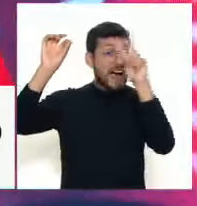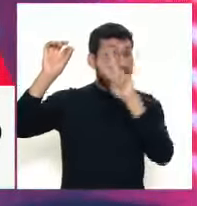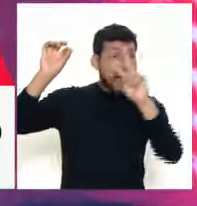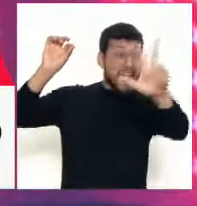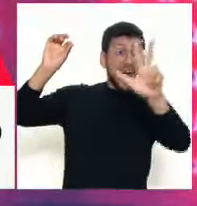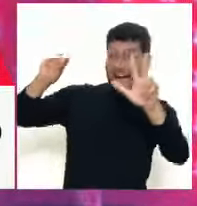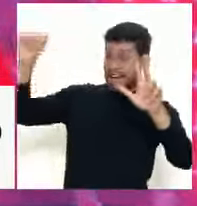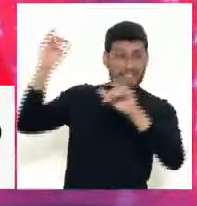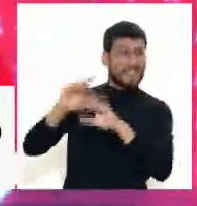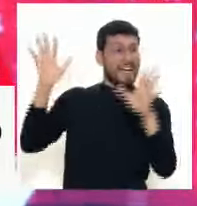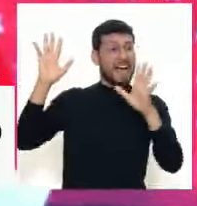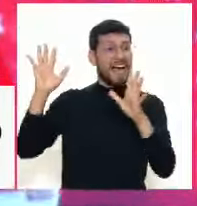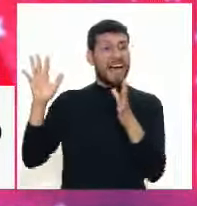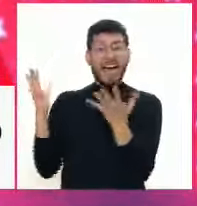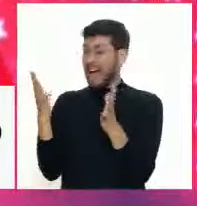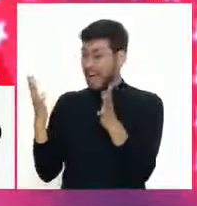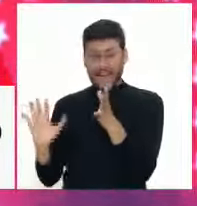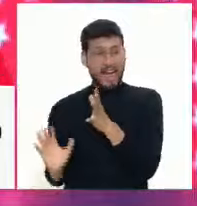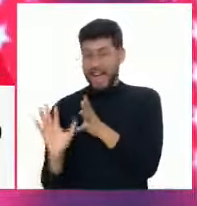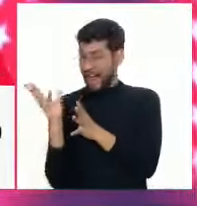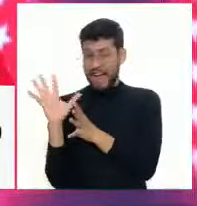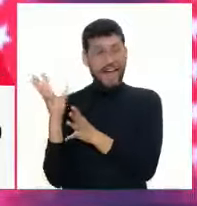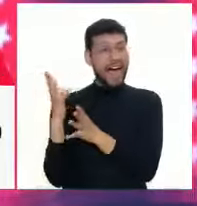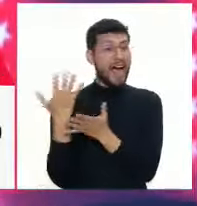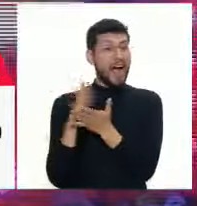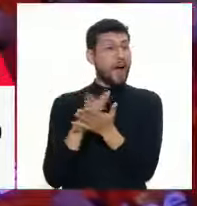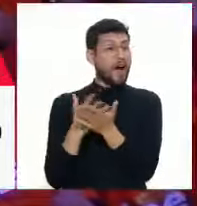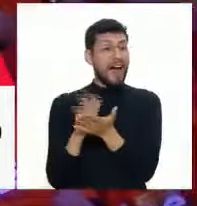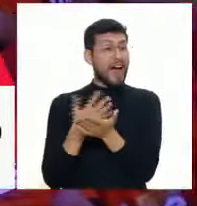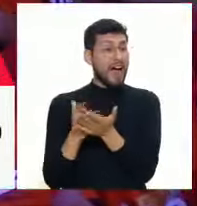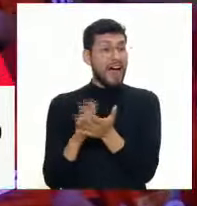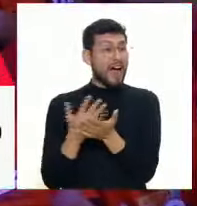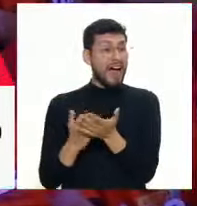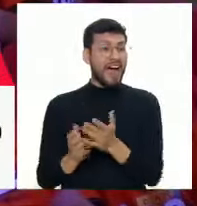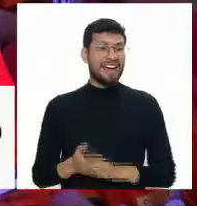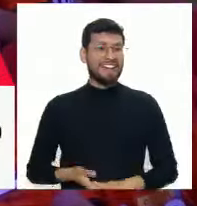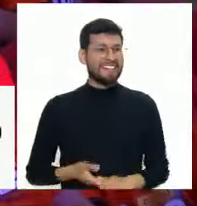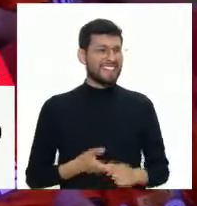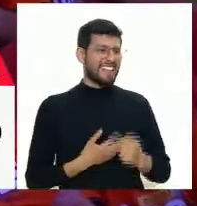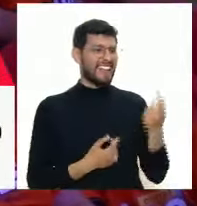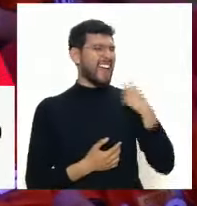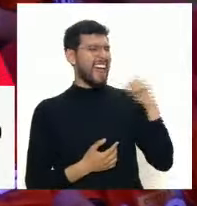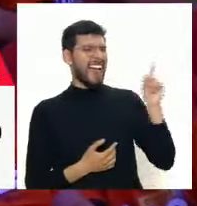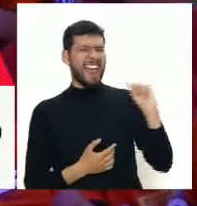a las tres, ya está. Y ya no hay...